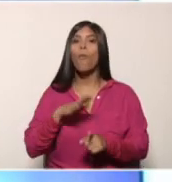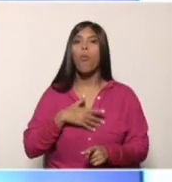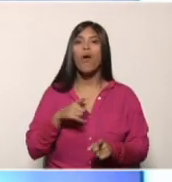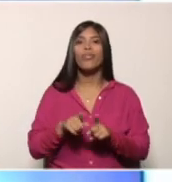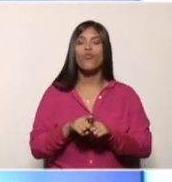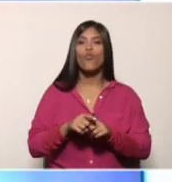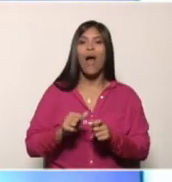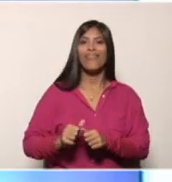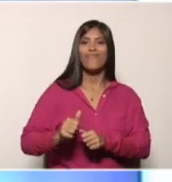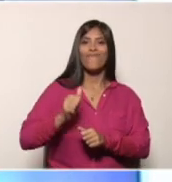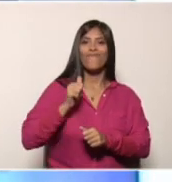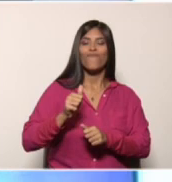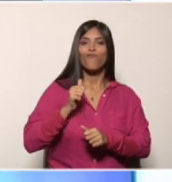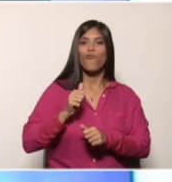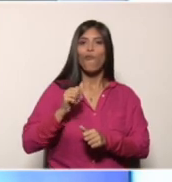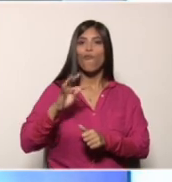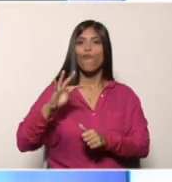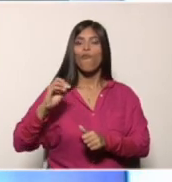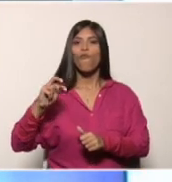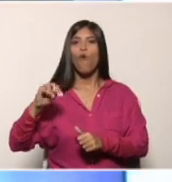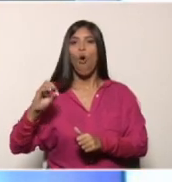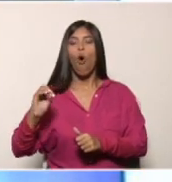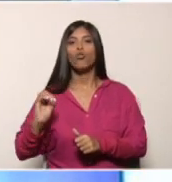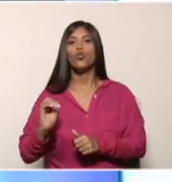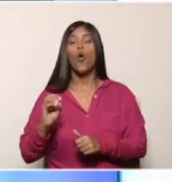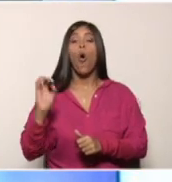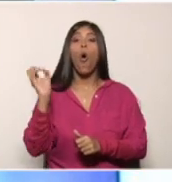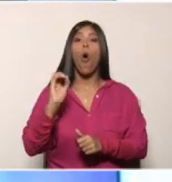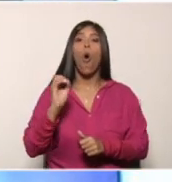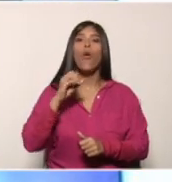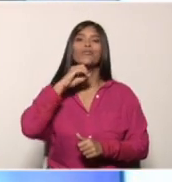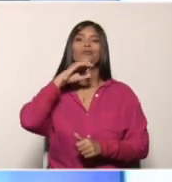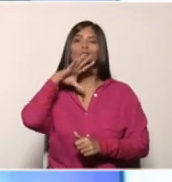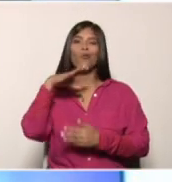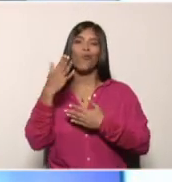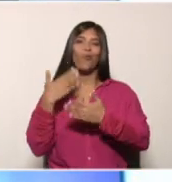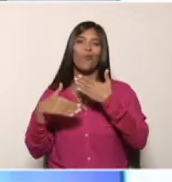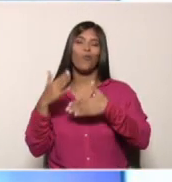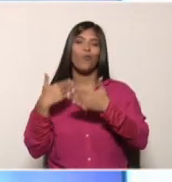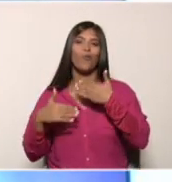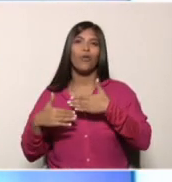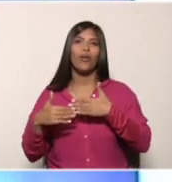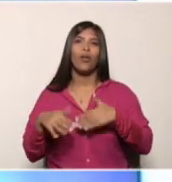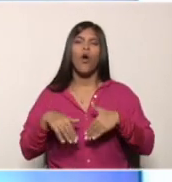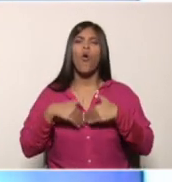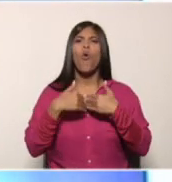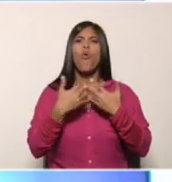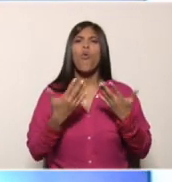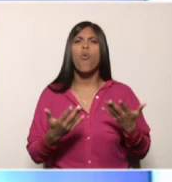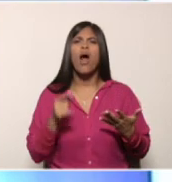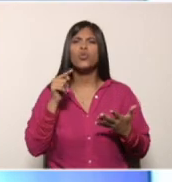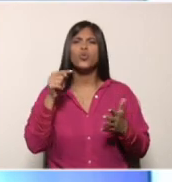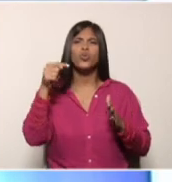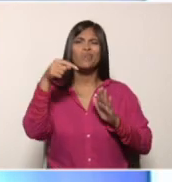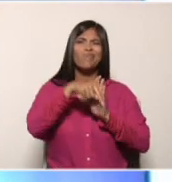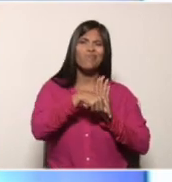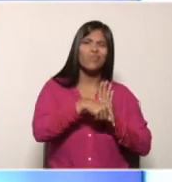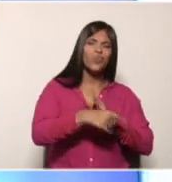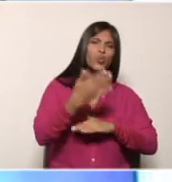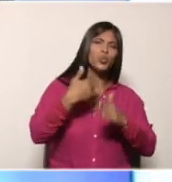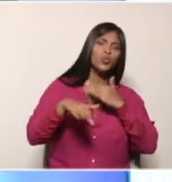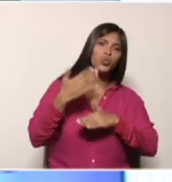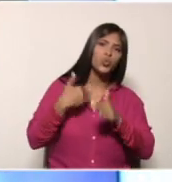o antecedentes para nosotros. Cuando yo digo, what is your background? O sea, ¿cuál es tu trasfondo?